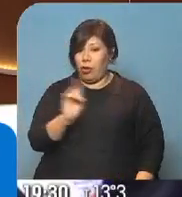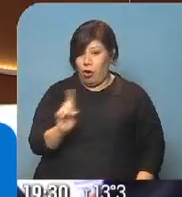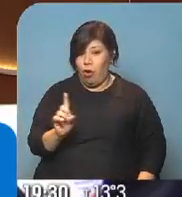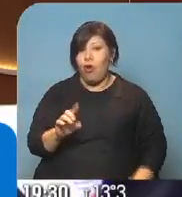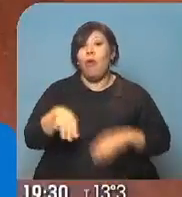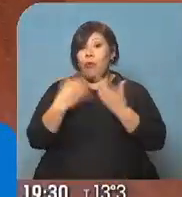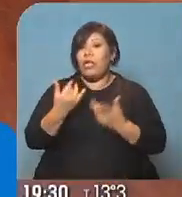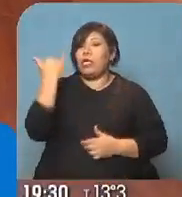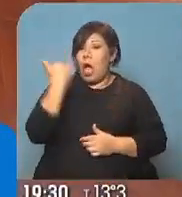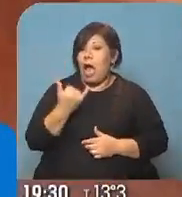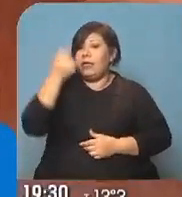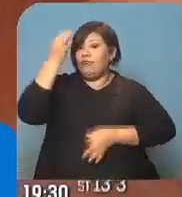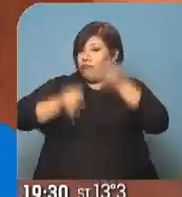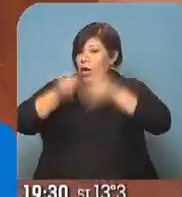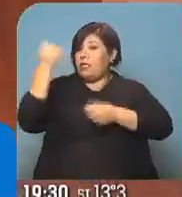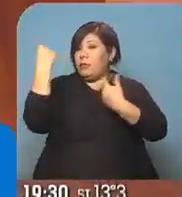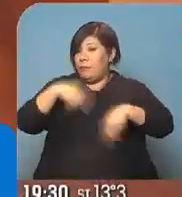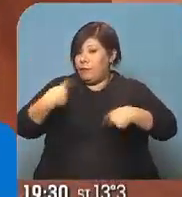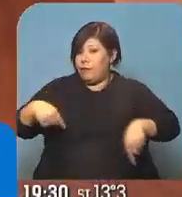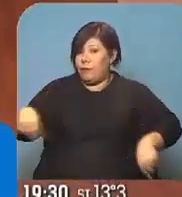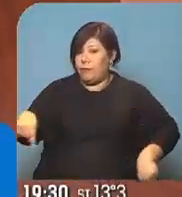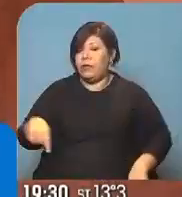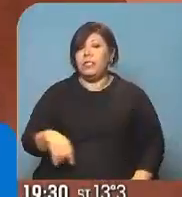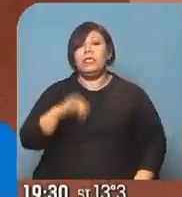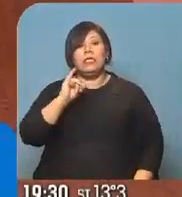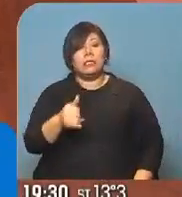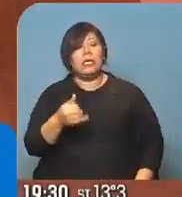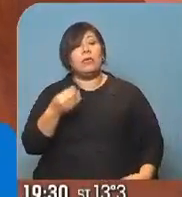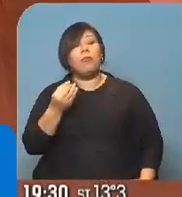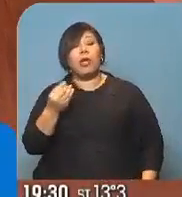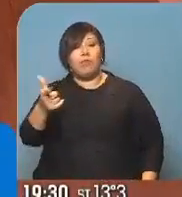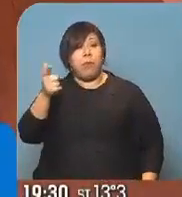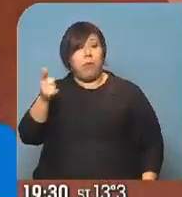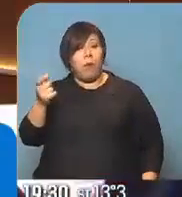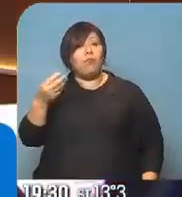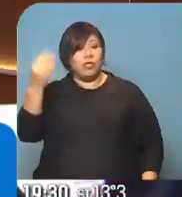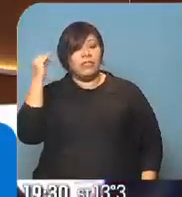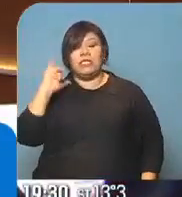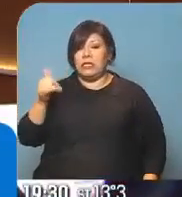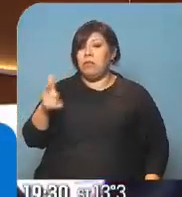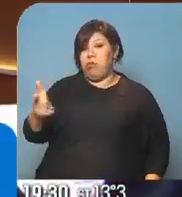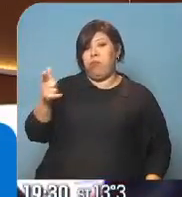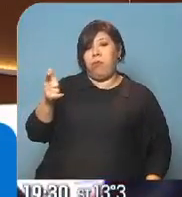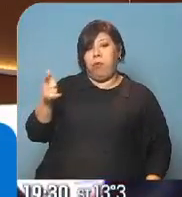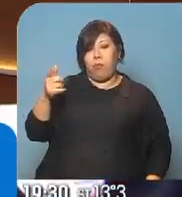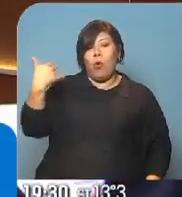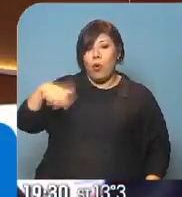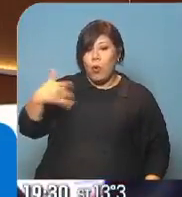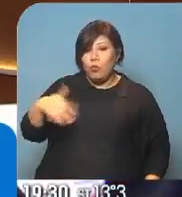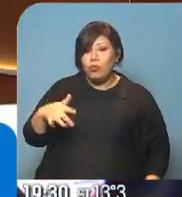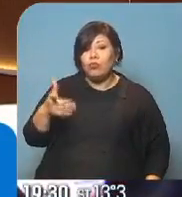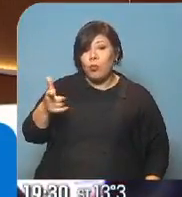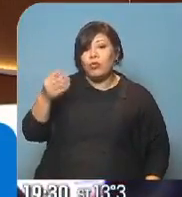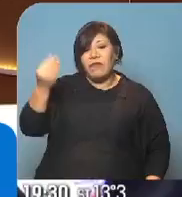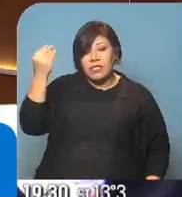Acá hay varios disparos. Acá hay varios disparos, hay aparentemente varios elementos, pero bueno, eventualmente tendremos que enterarnos